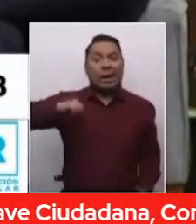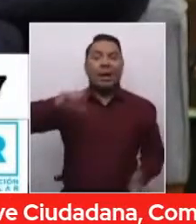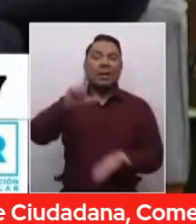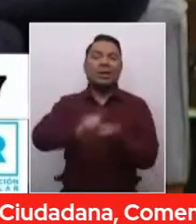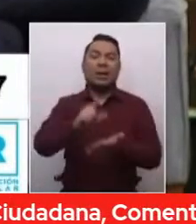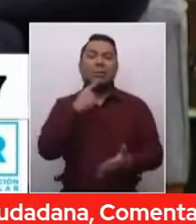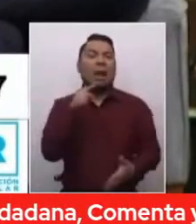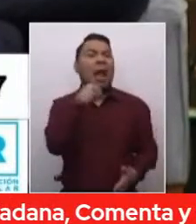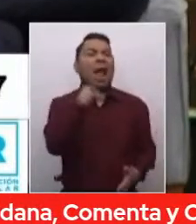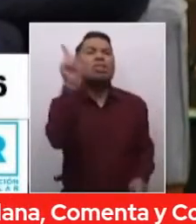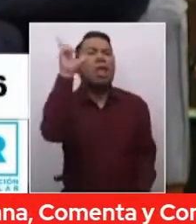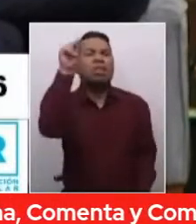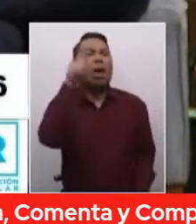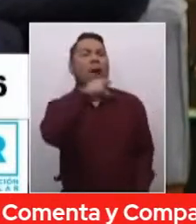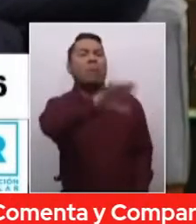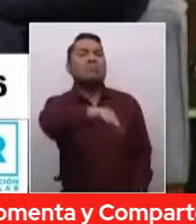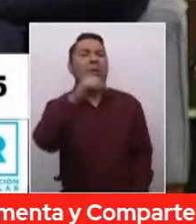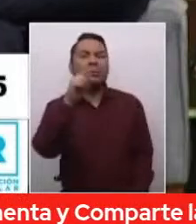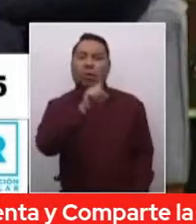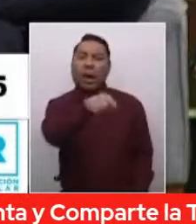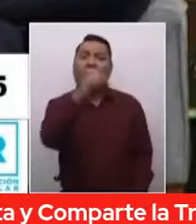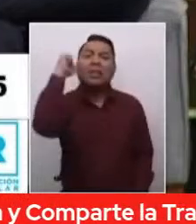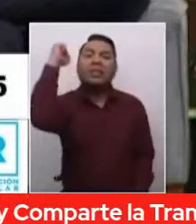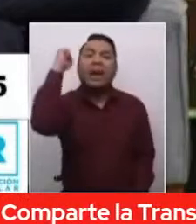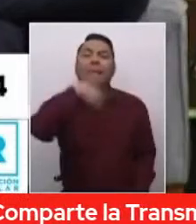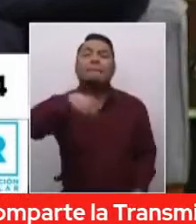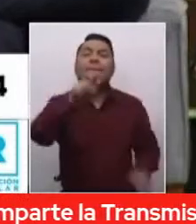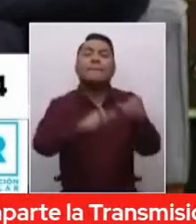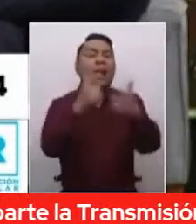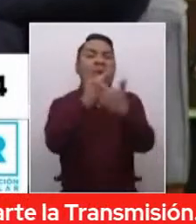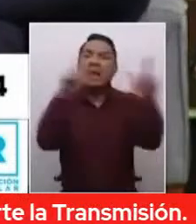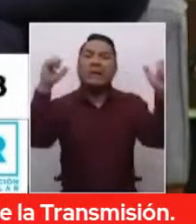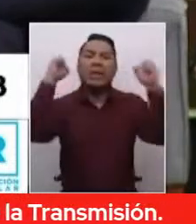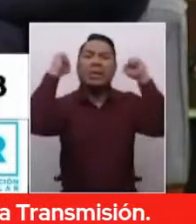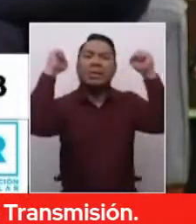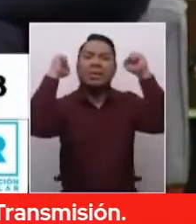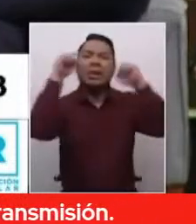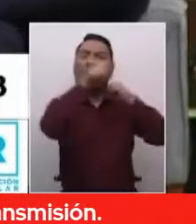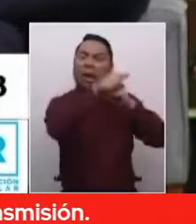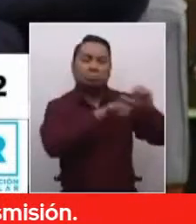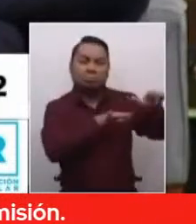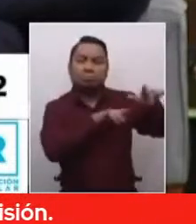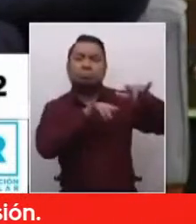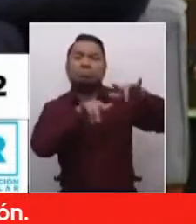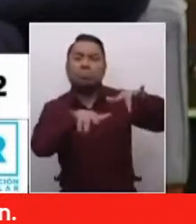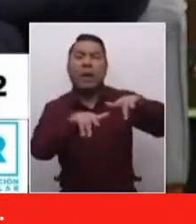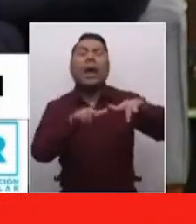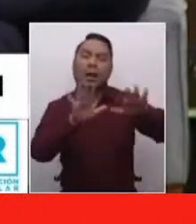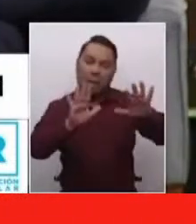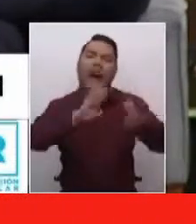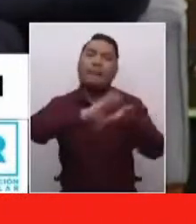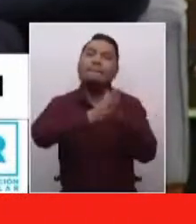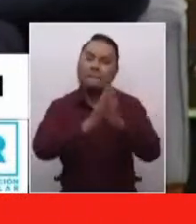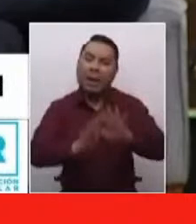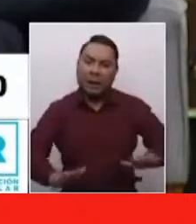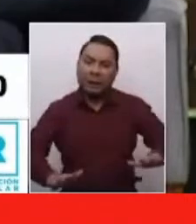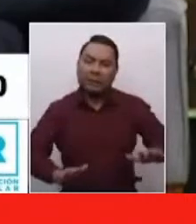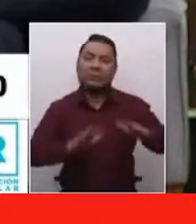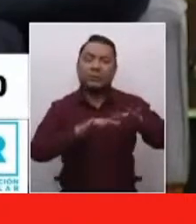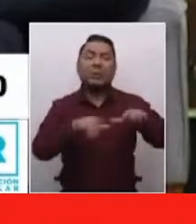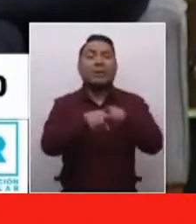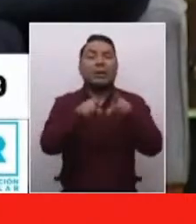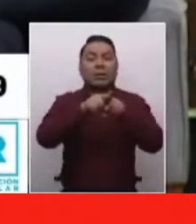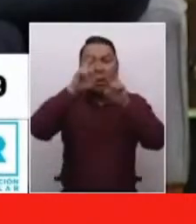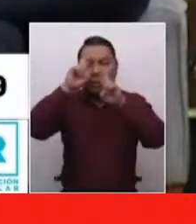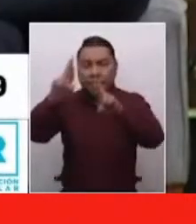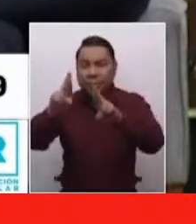Lima interfiriendo con el derecho ciudadano de realizar, evidentemente, de manera pacífica, ¿no?, y respetando